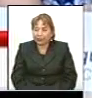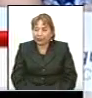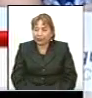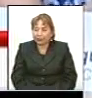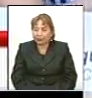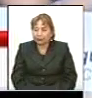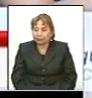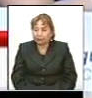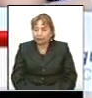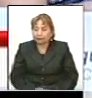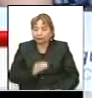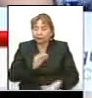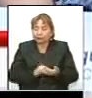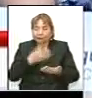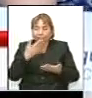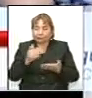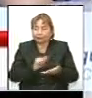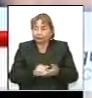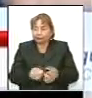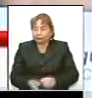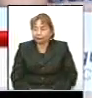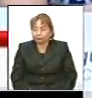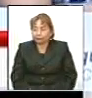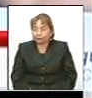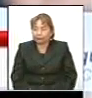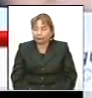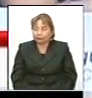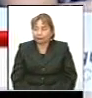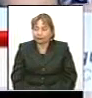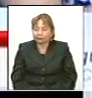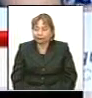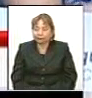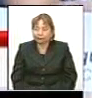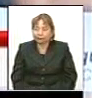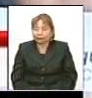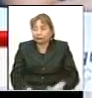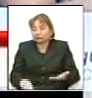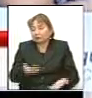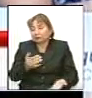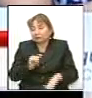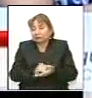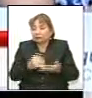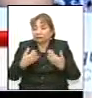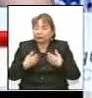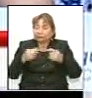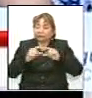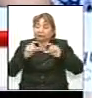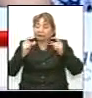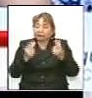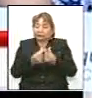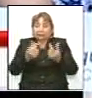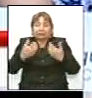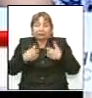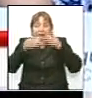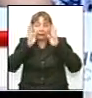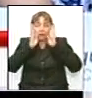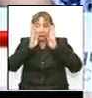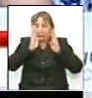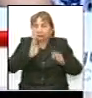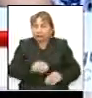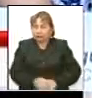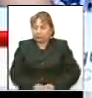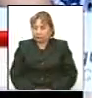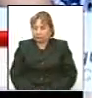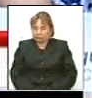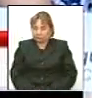nosotros ya tenemos una solución esperamos que nos apoyen nosotros no queremos ni pretendemos digamos copar